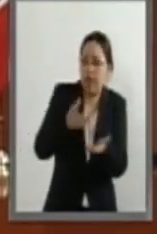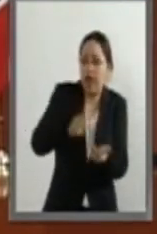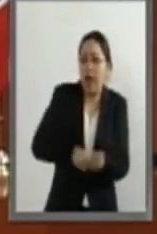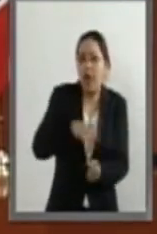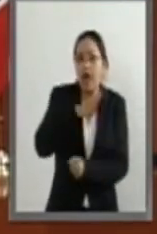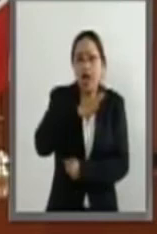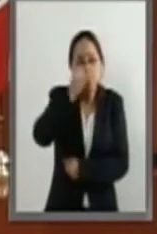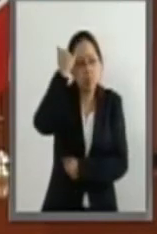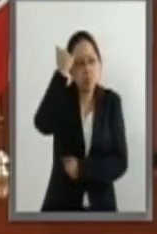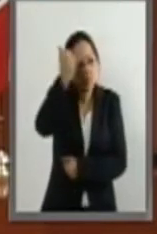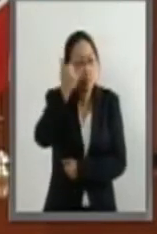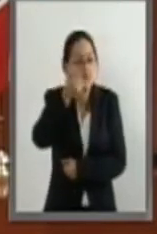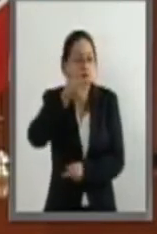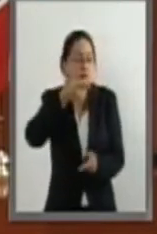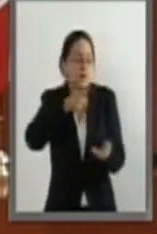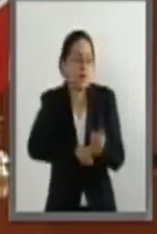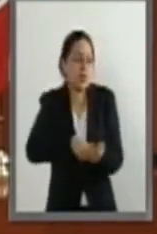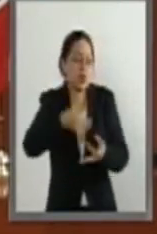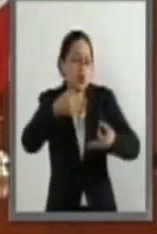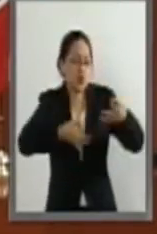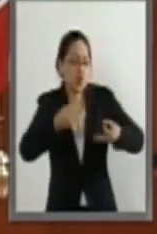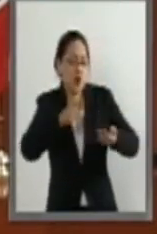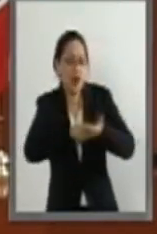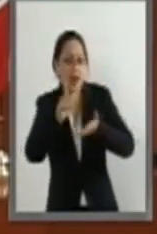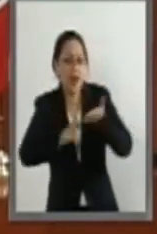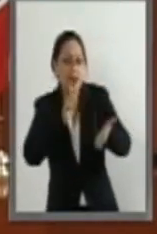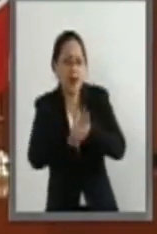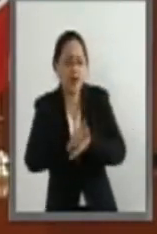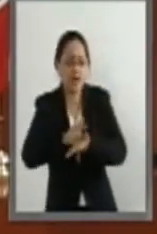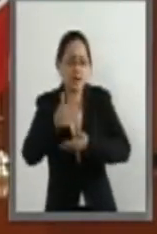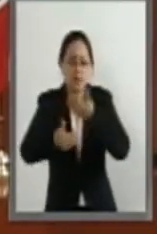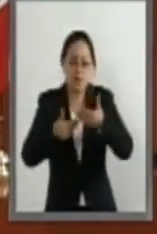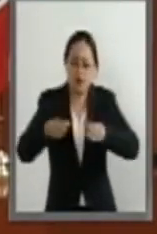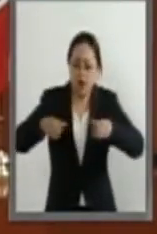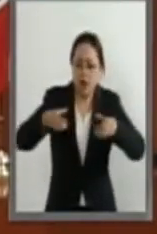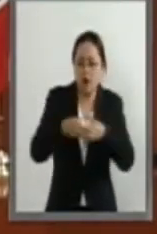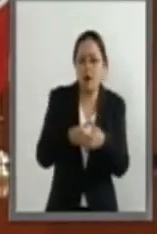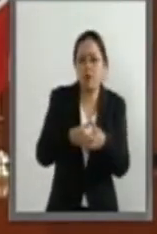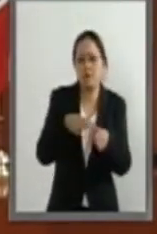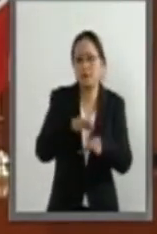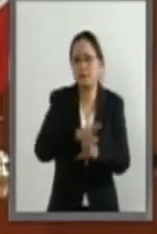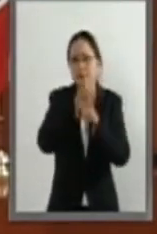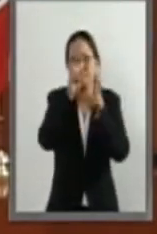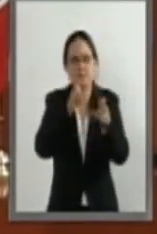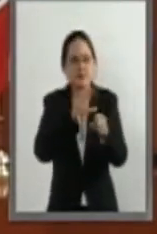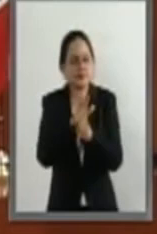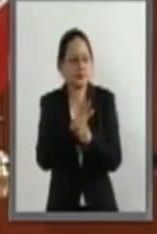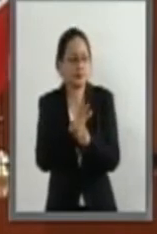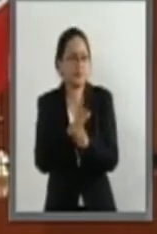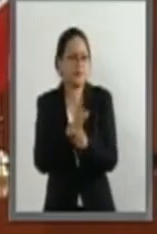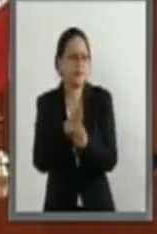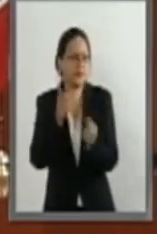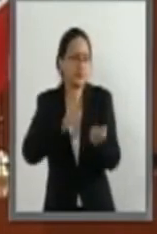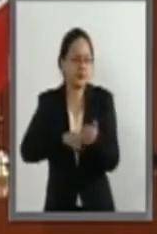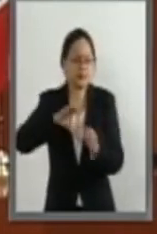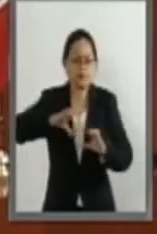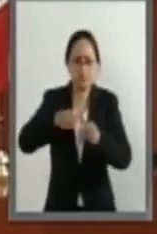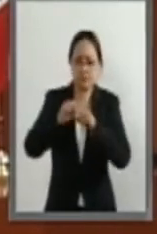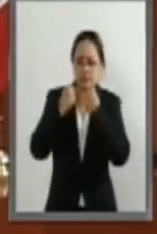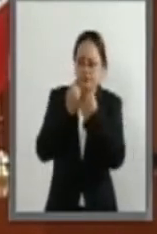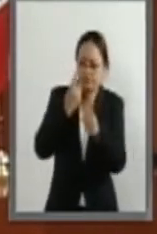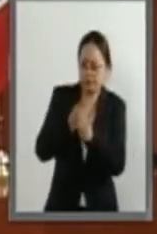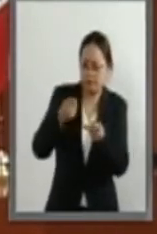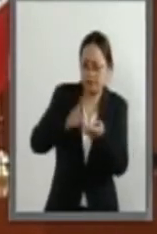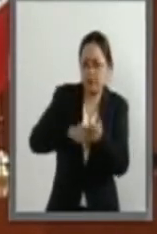en las ideologías jurídicas, en los procesos íntimos de lo que se considera la célula de la sociedad y